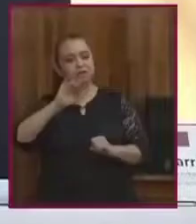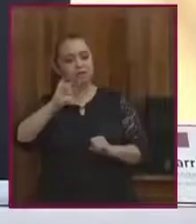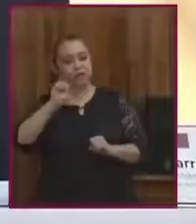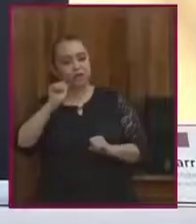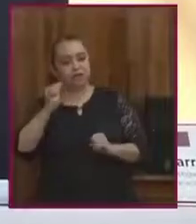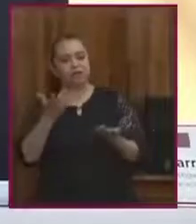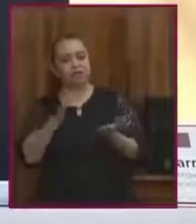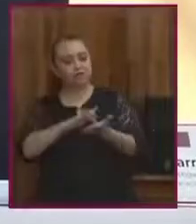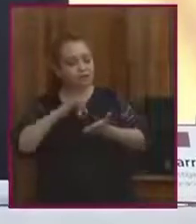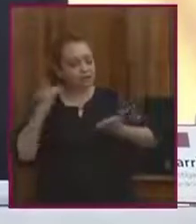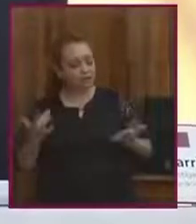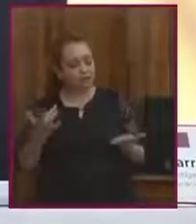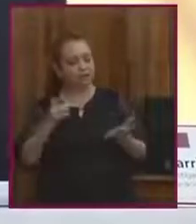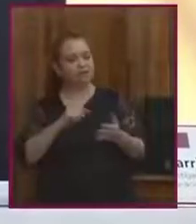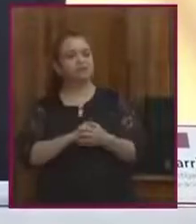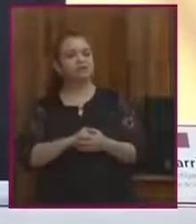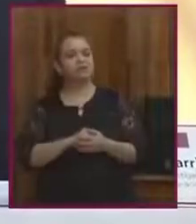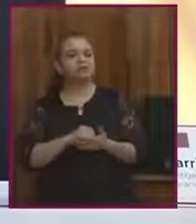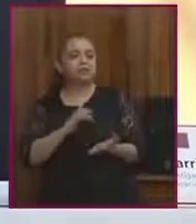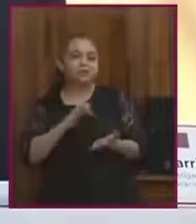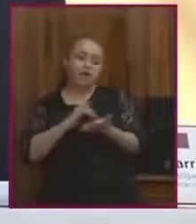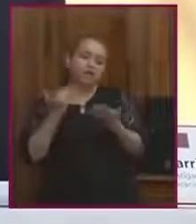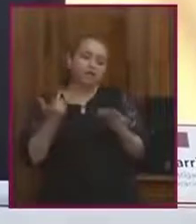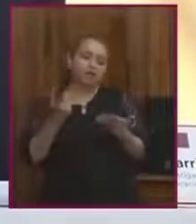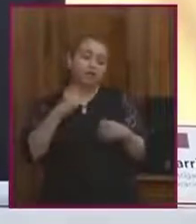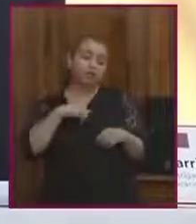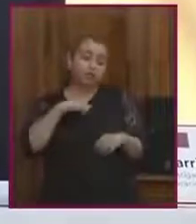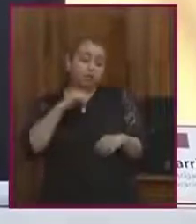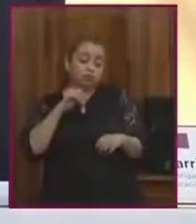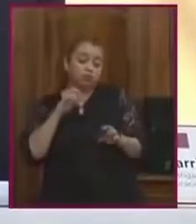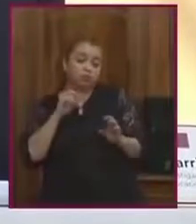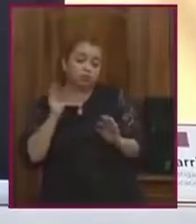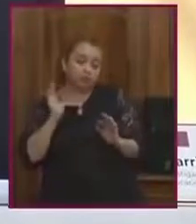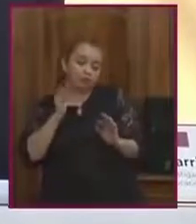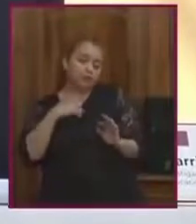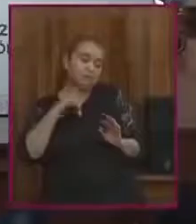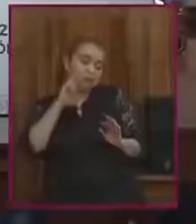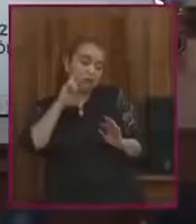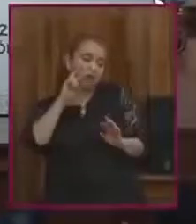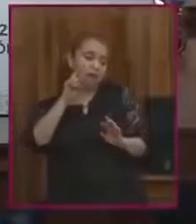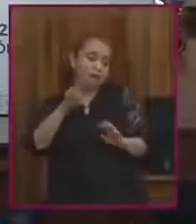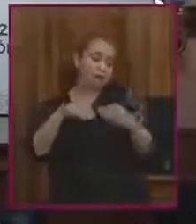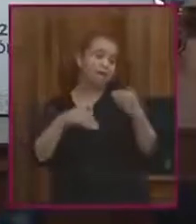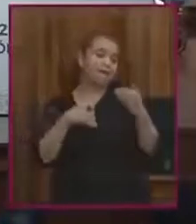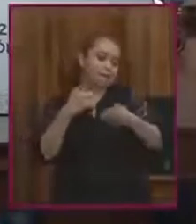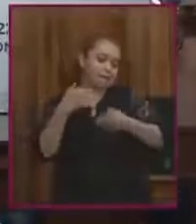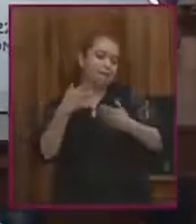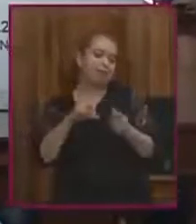en su casa. Muchísimas gracias y espero que no sea la última vez que nos sigamos viendo. Muchísimas gracias.